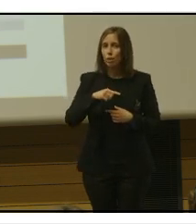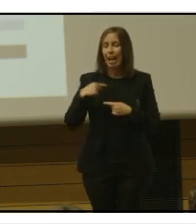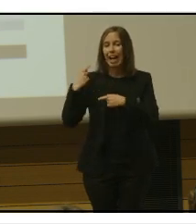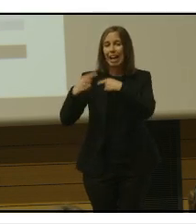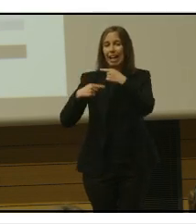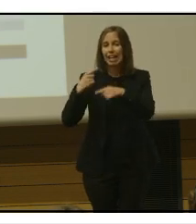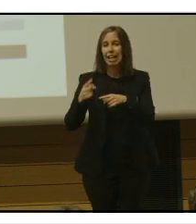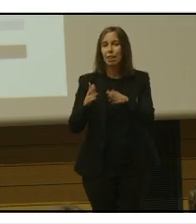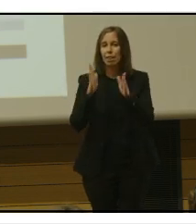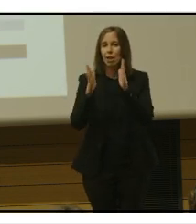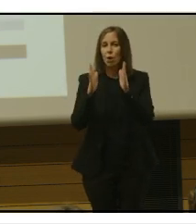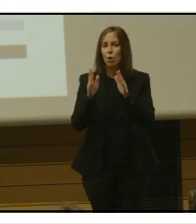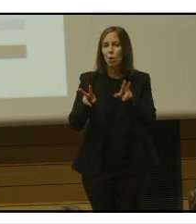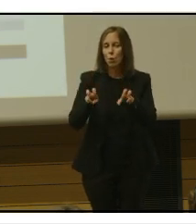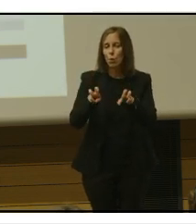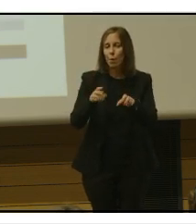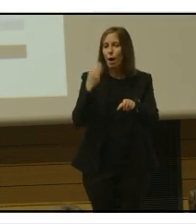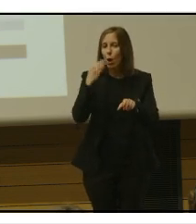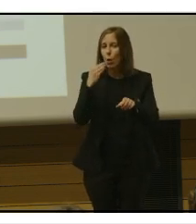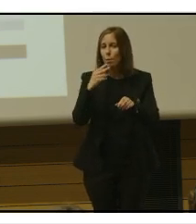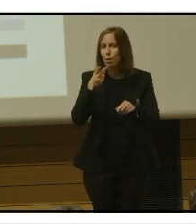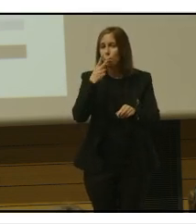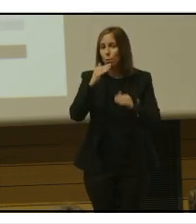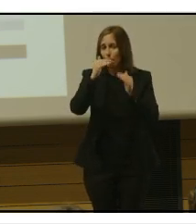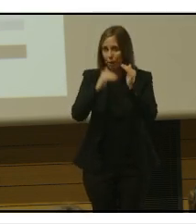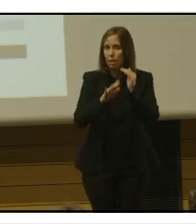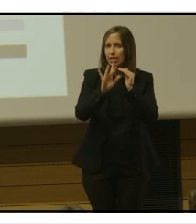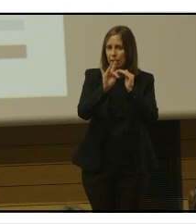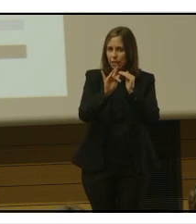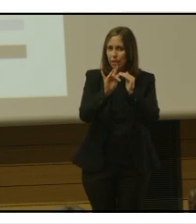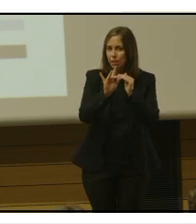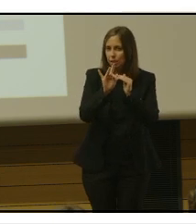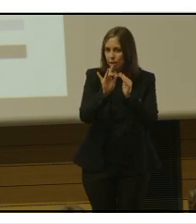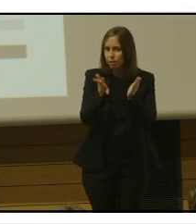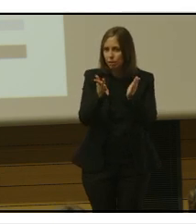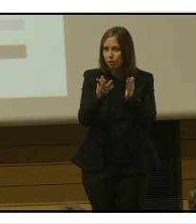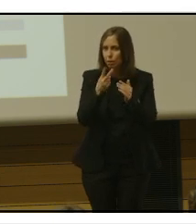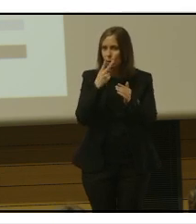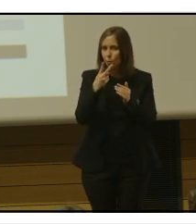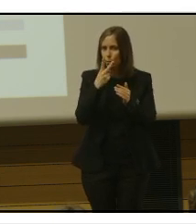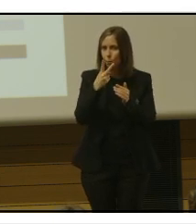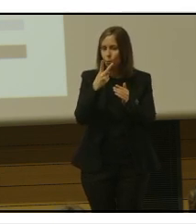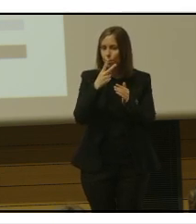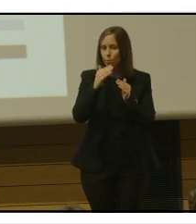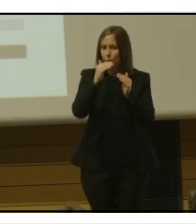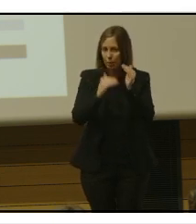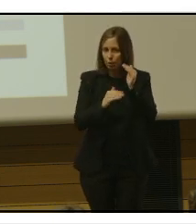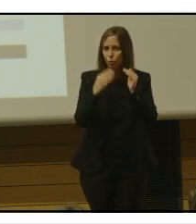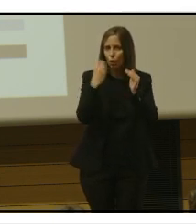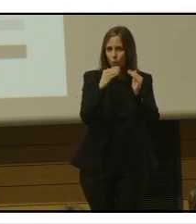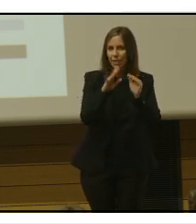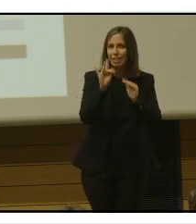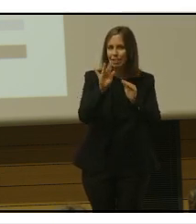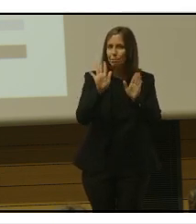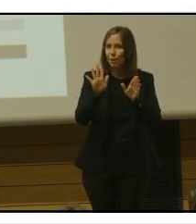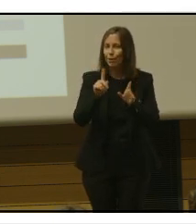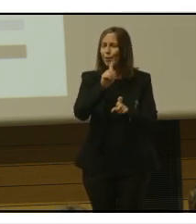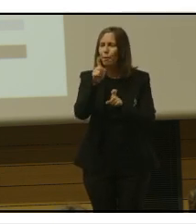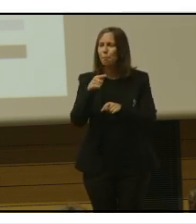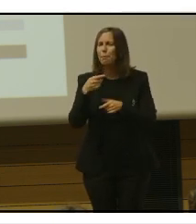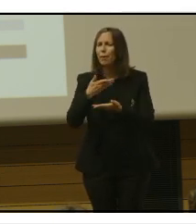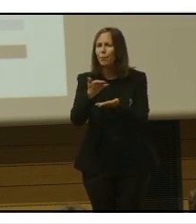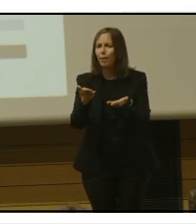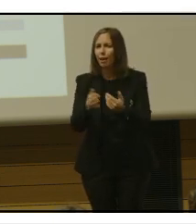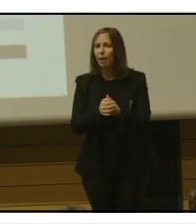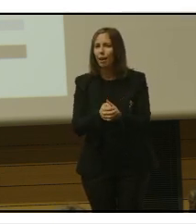de jóvenes que sí, que disminuyó, sí, estudios dicen que la prevalencia de consumo de cigarrillos disminuyó entre los jóvenes, pero entonces yo os voy a hacer una